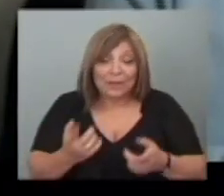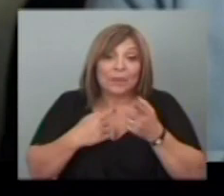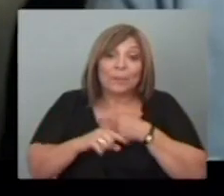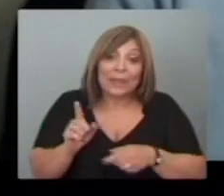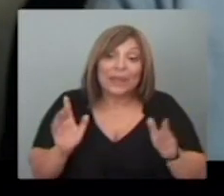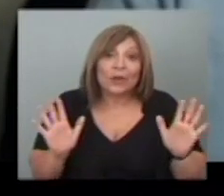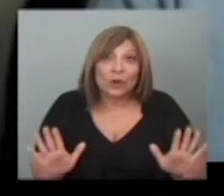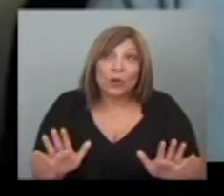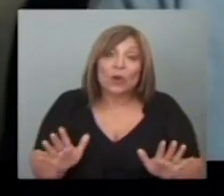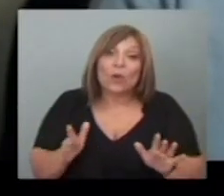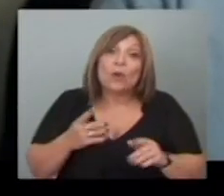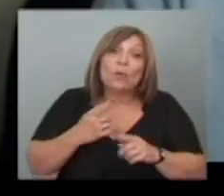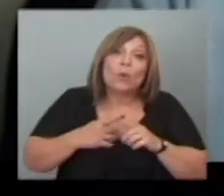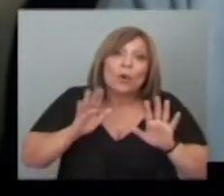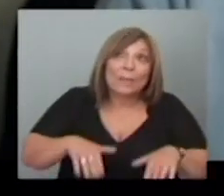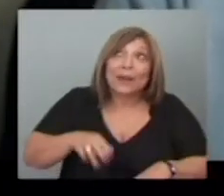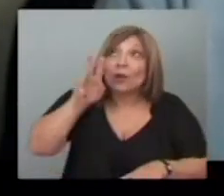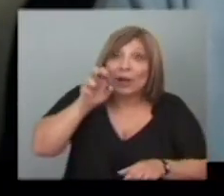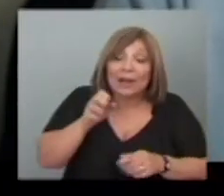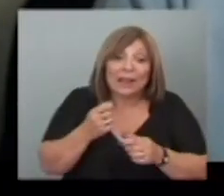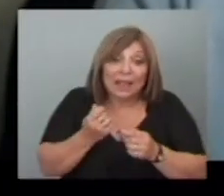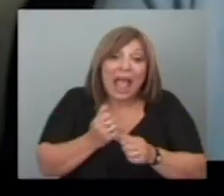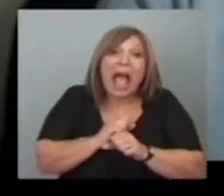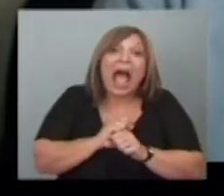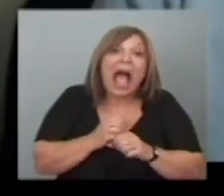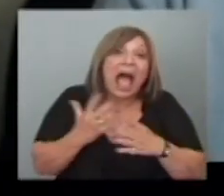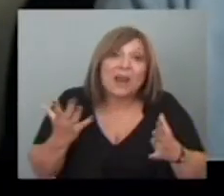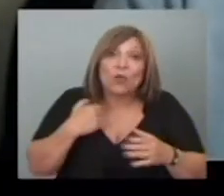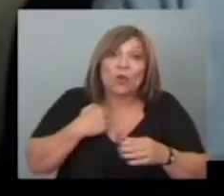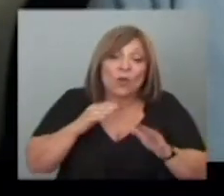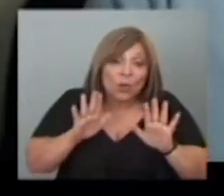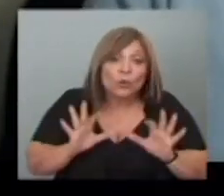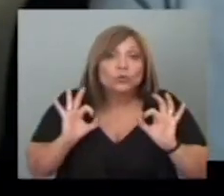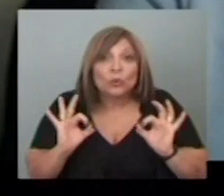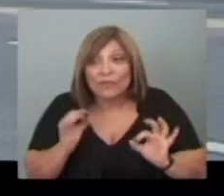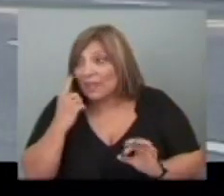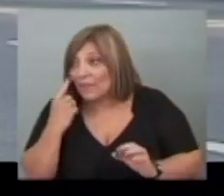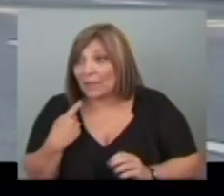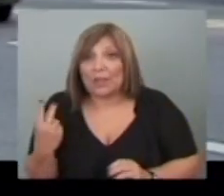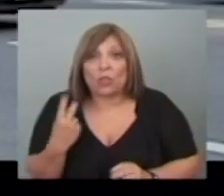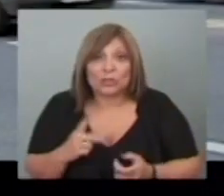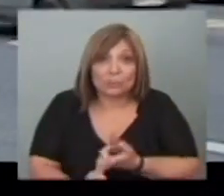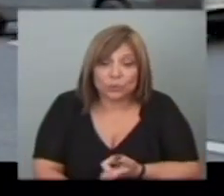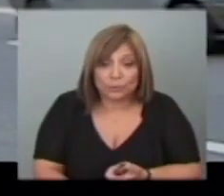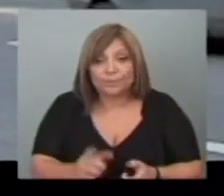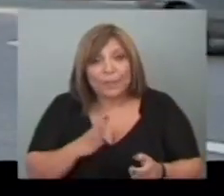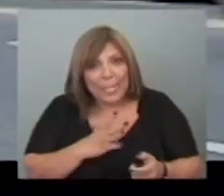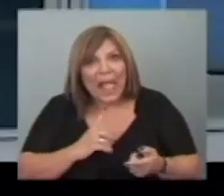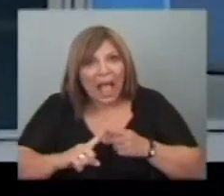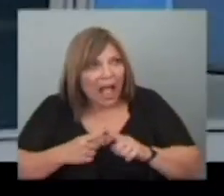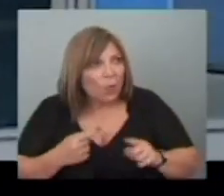Pero bueno, por lo menos es un apartamento humilde, pero suficiente para dos. Hay coordinación entre